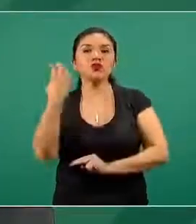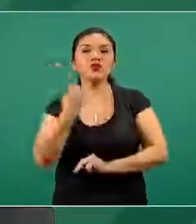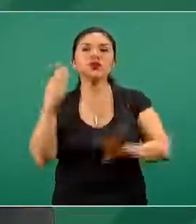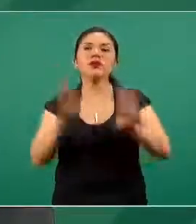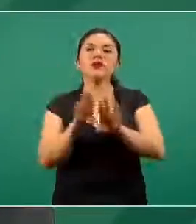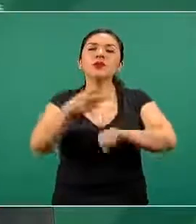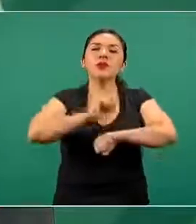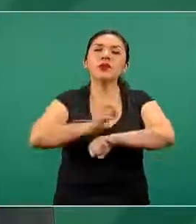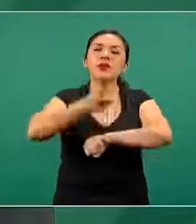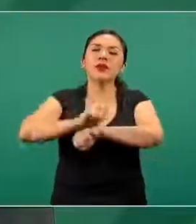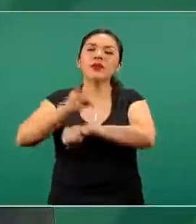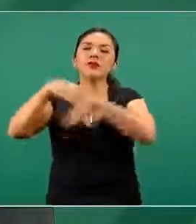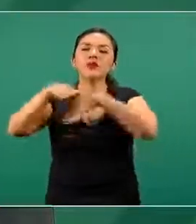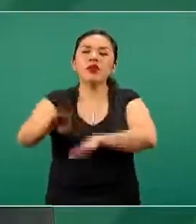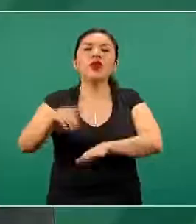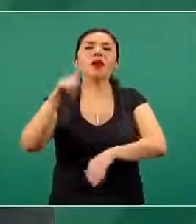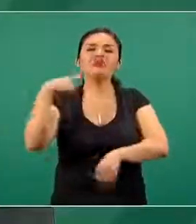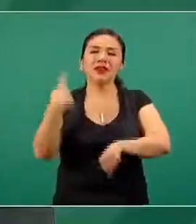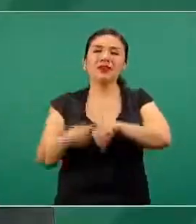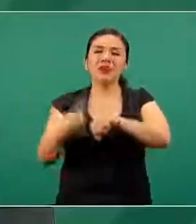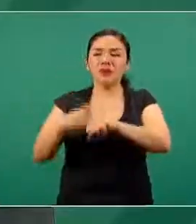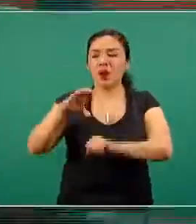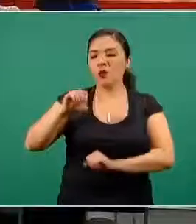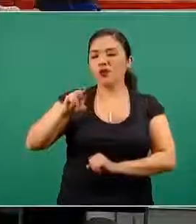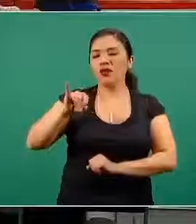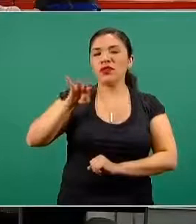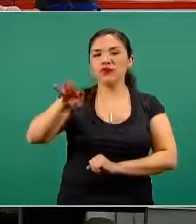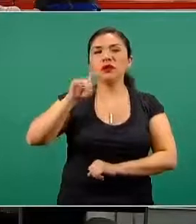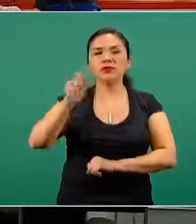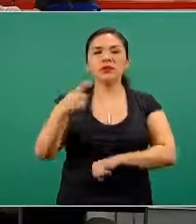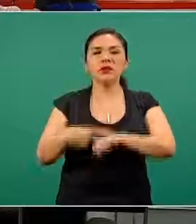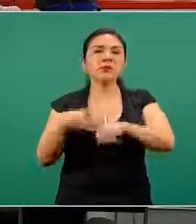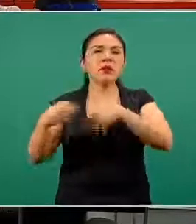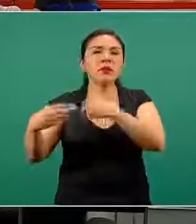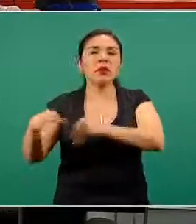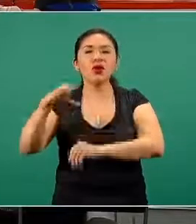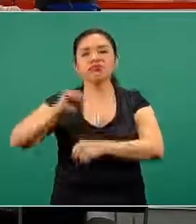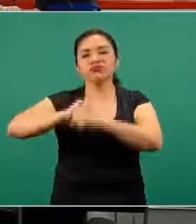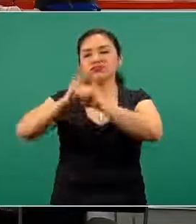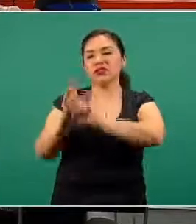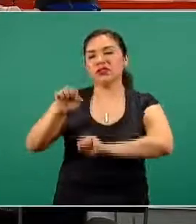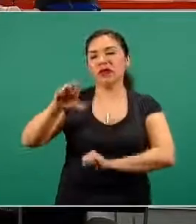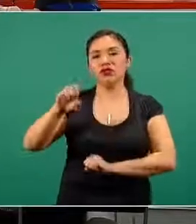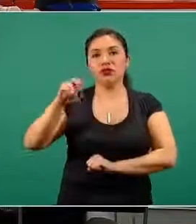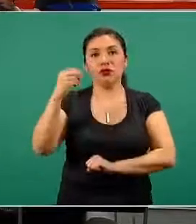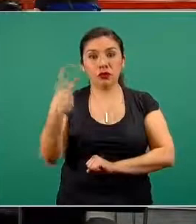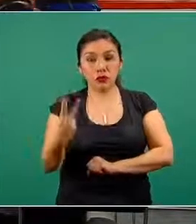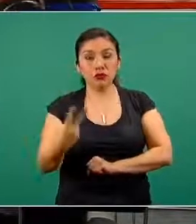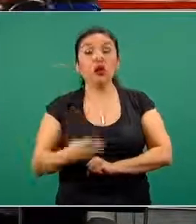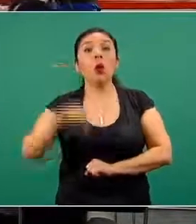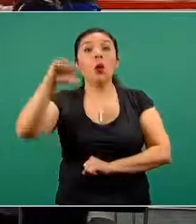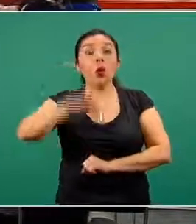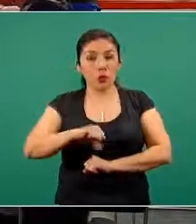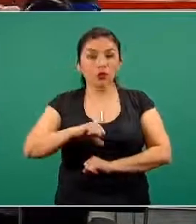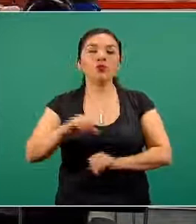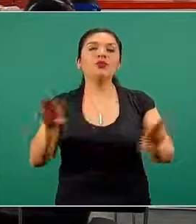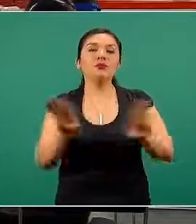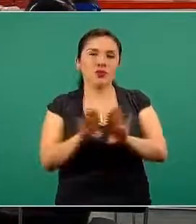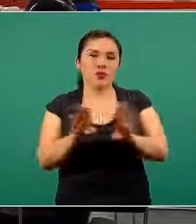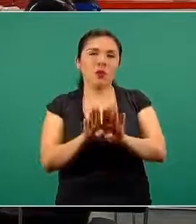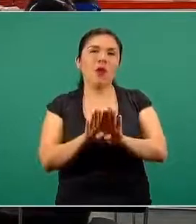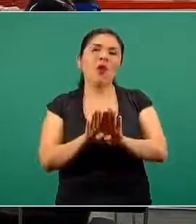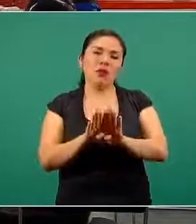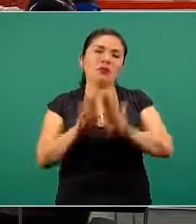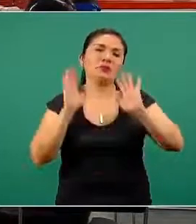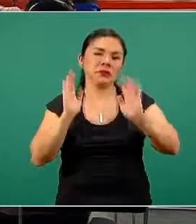diaria sobre COVID-19, la pandemia causada por el coronavirus SARS-CoV-2. Hoy, como hemos hecho ya